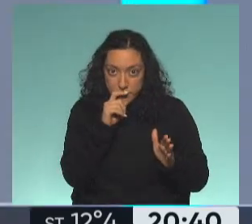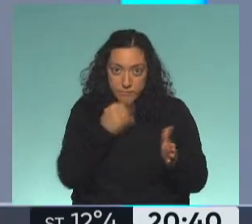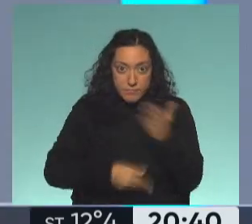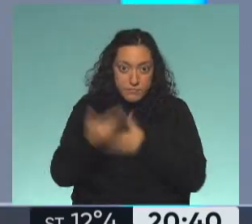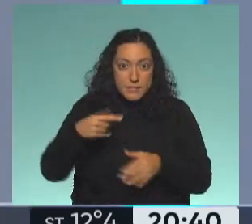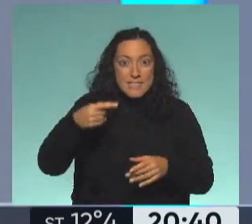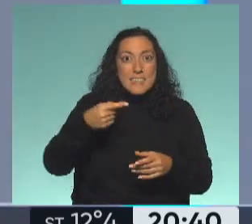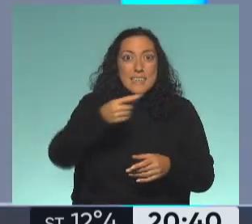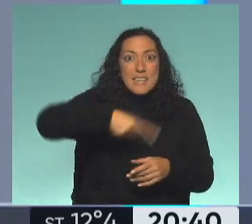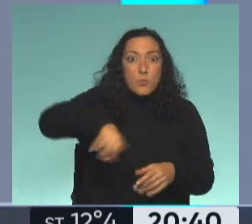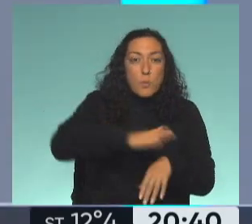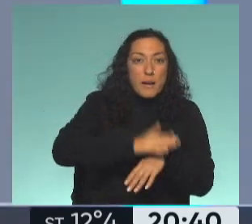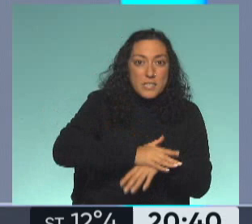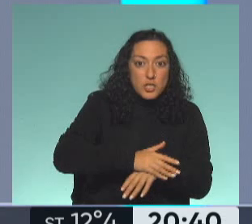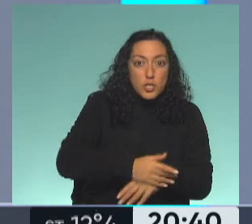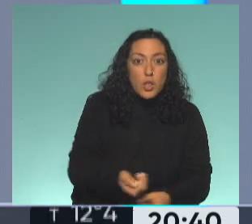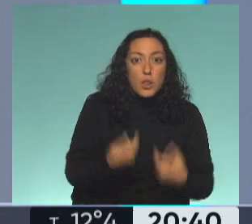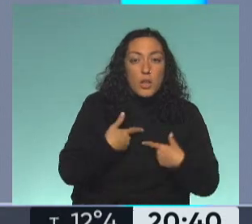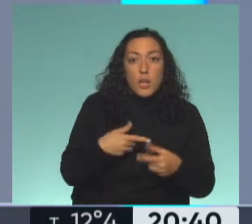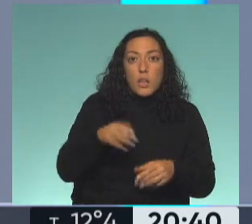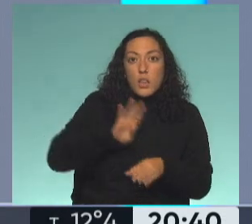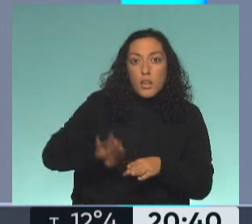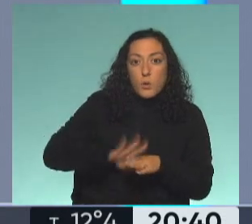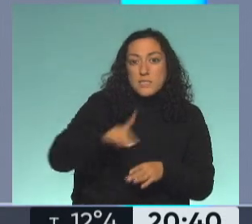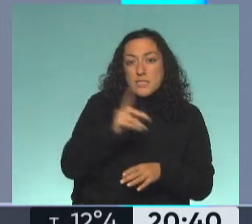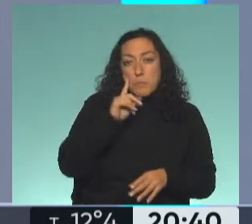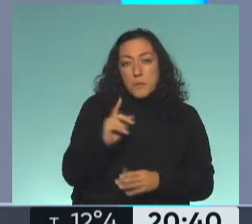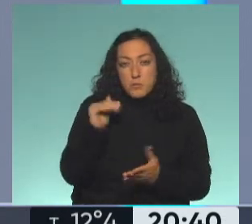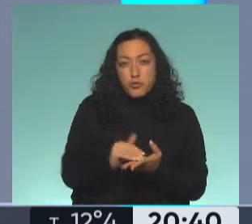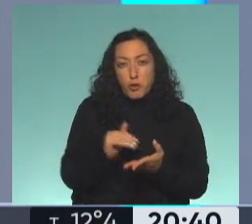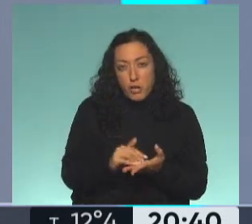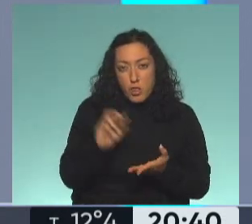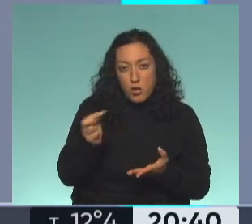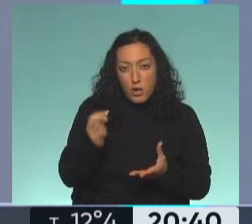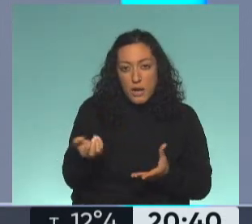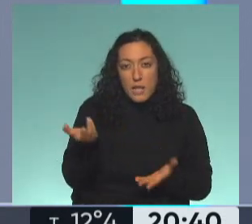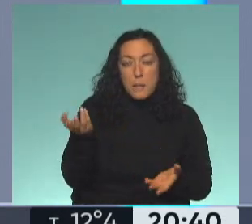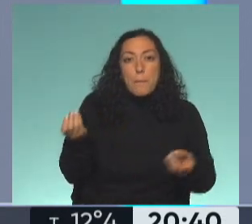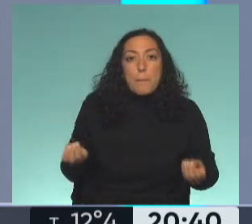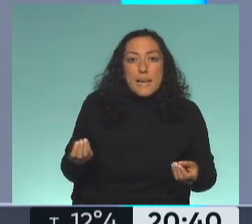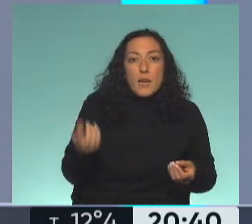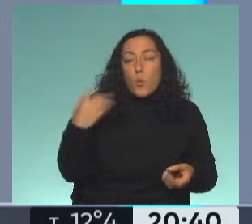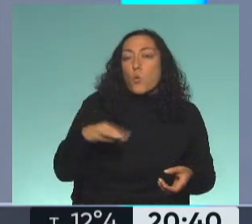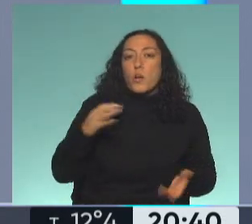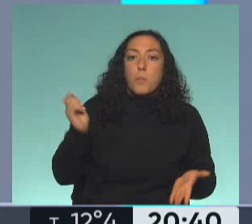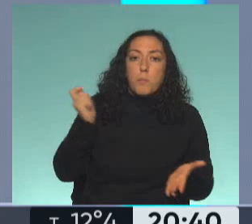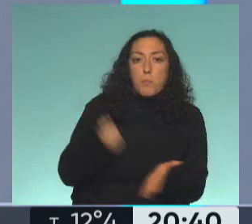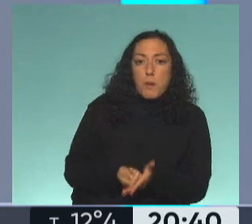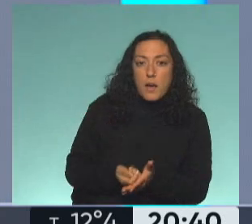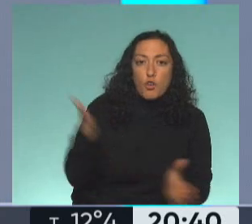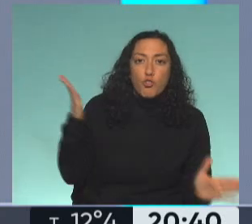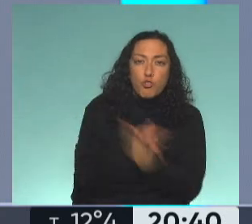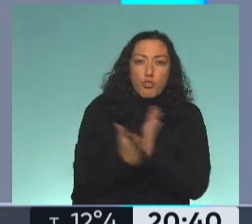nos endeudaron adicionalmente en dólares en 100.000 millones de dólares para pagar exclusivamente fuga